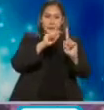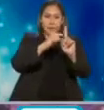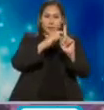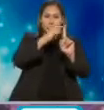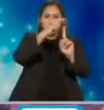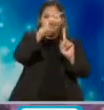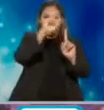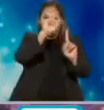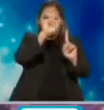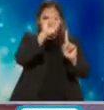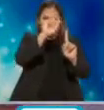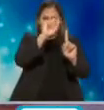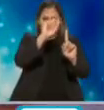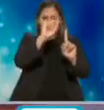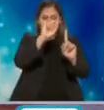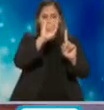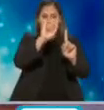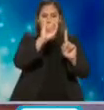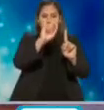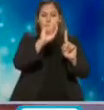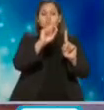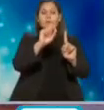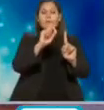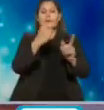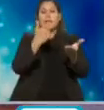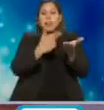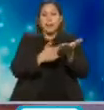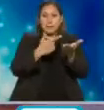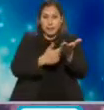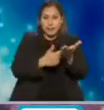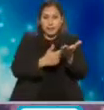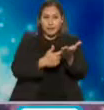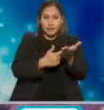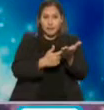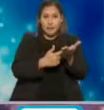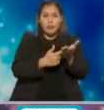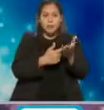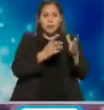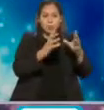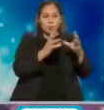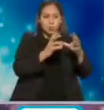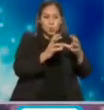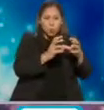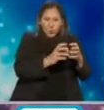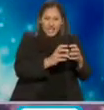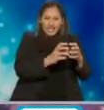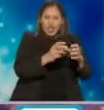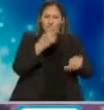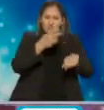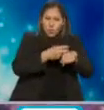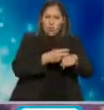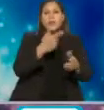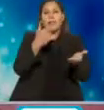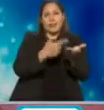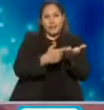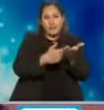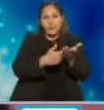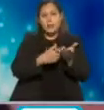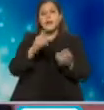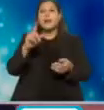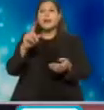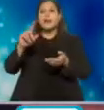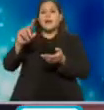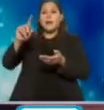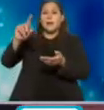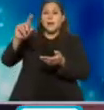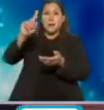un producto lipídico, o sea, a partir de grasas, si se solidifica se llama grasa, si está líquido se